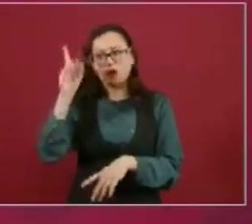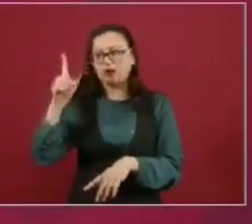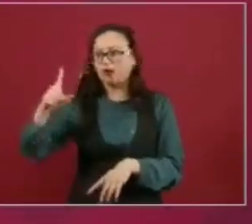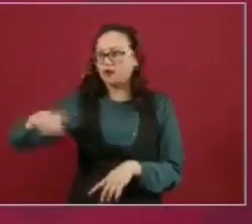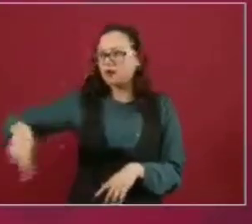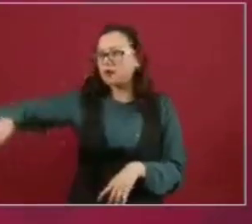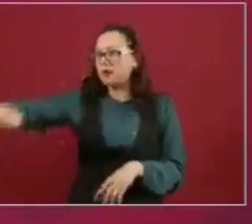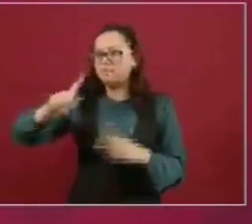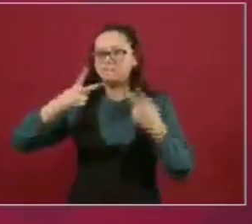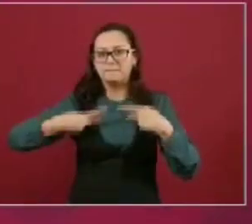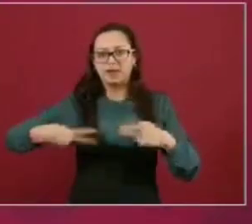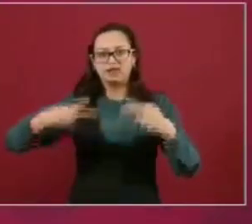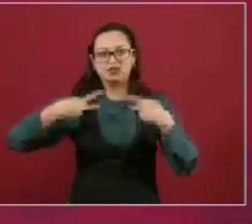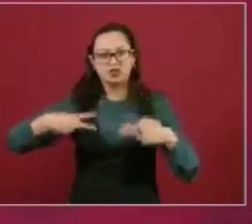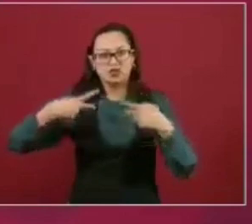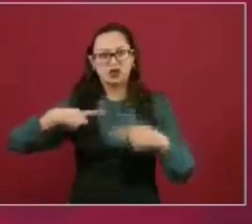conciencia